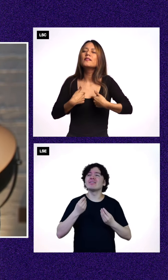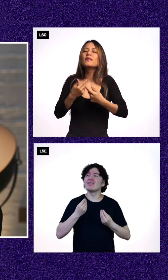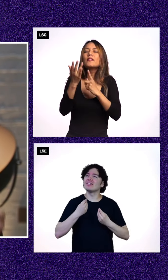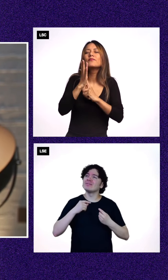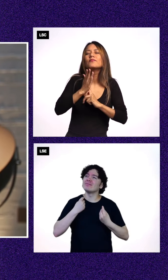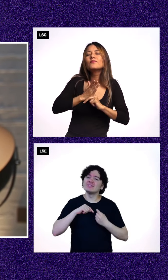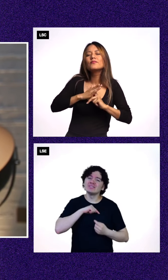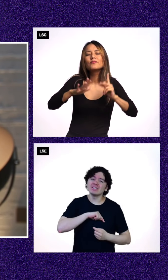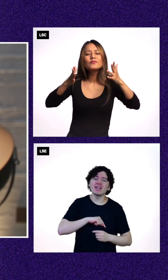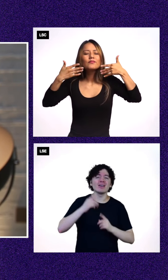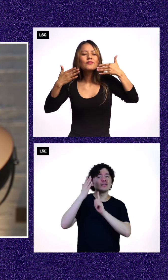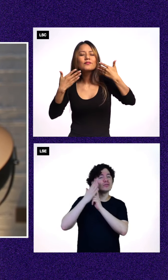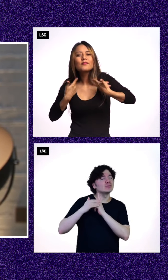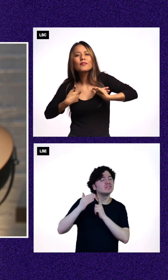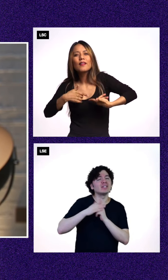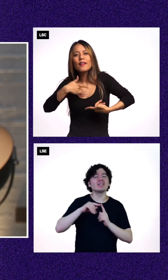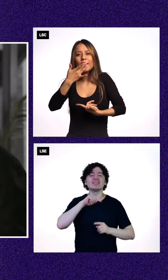alegrar o animar.